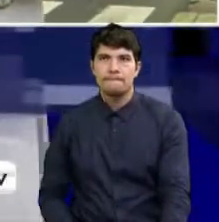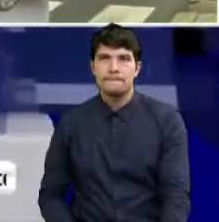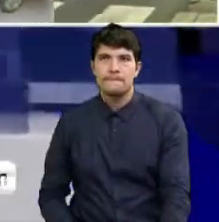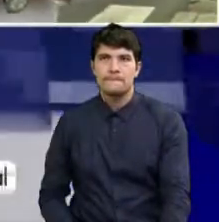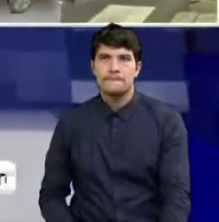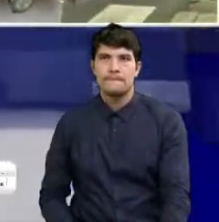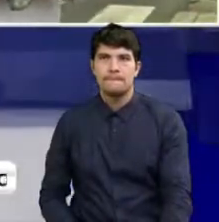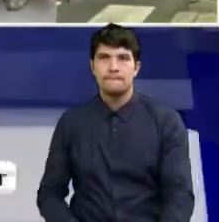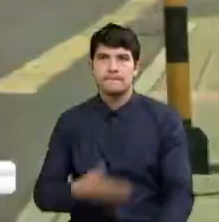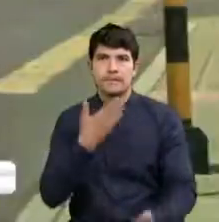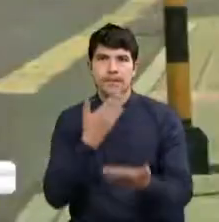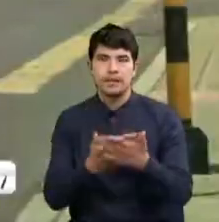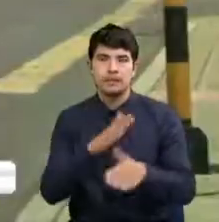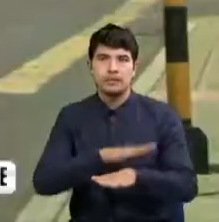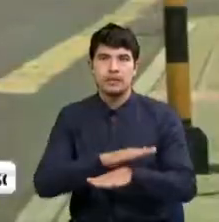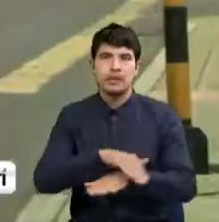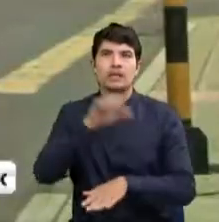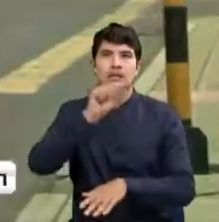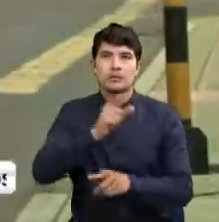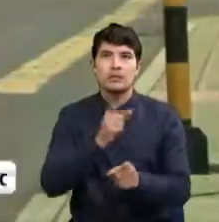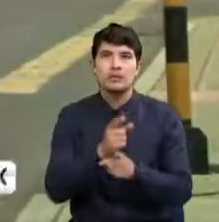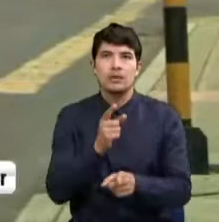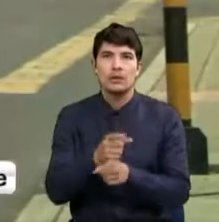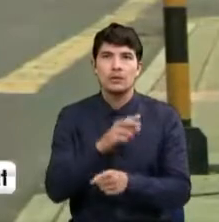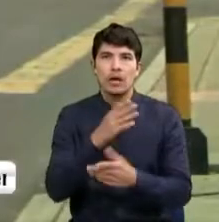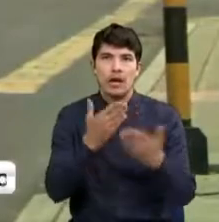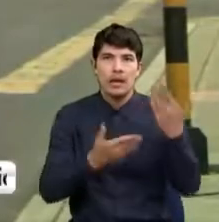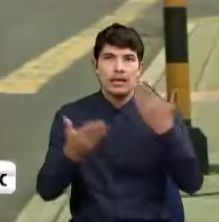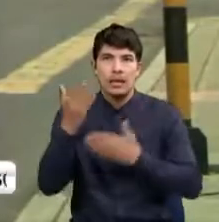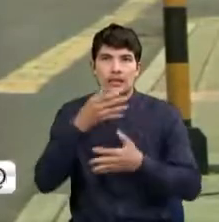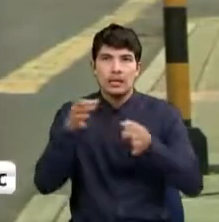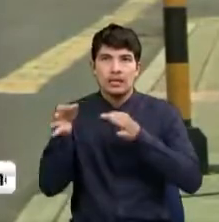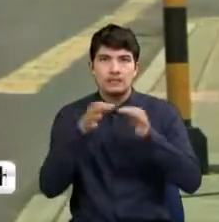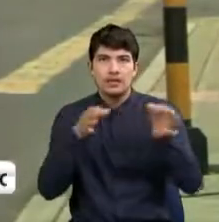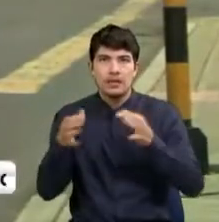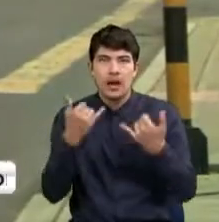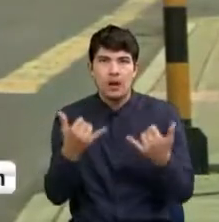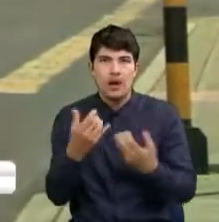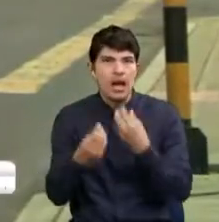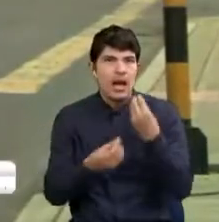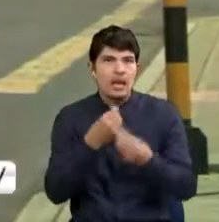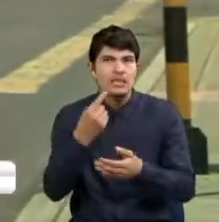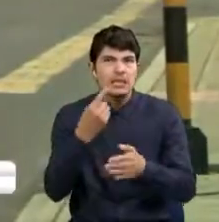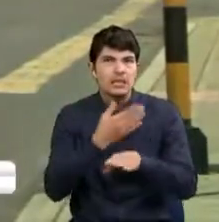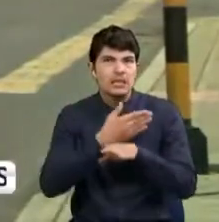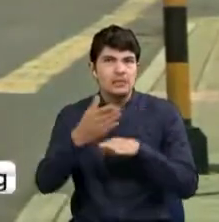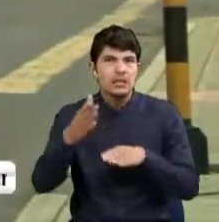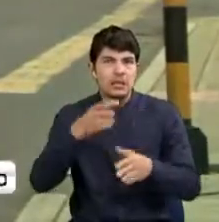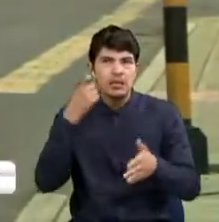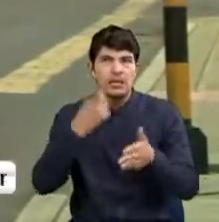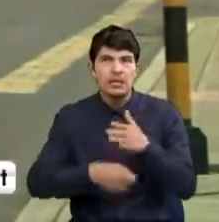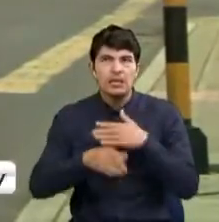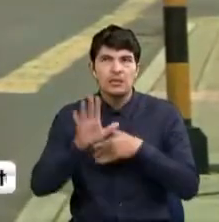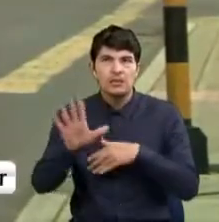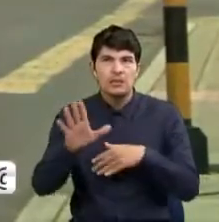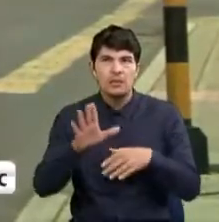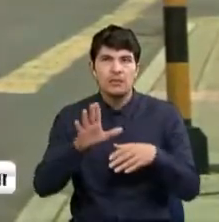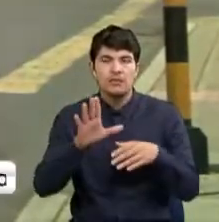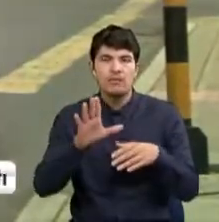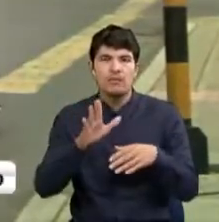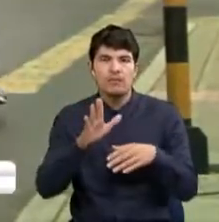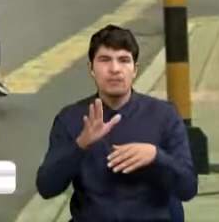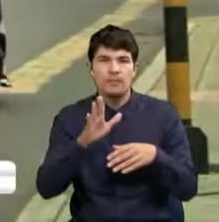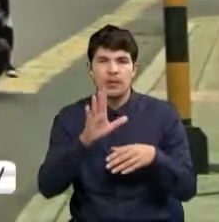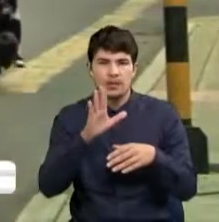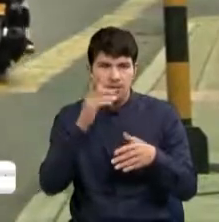Gracias. Muy buenas tardes. Pues precisamente analistas explicaron que se viene ahora luego de la sanción presidencial que recibió la ley que regula el